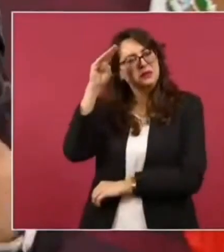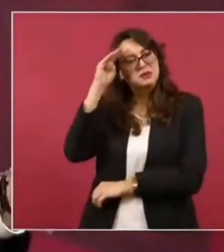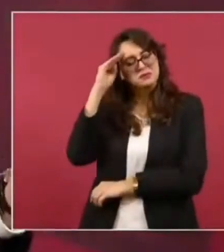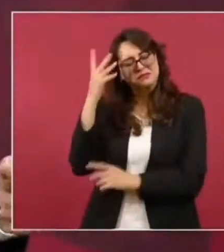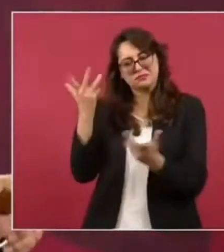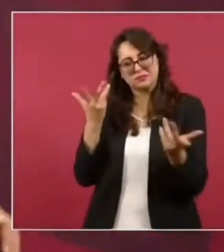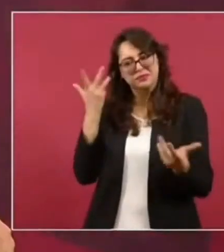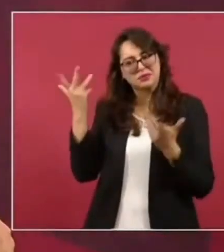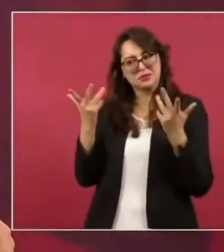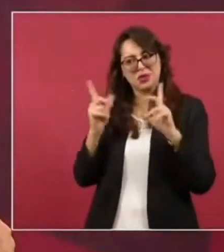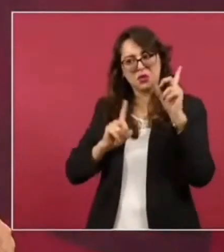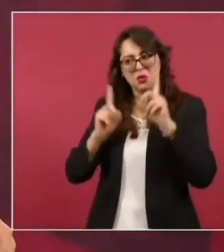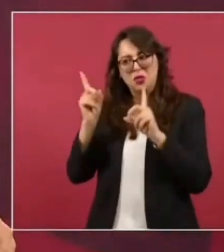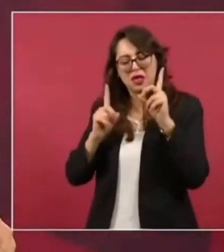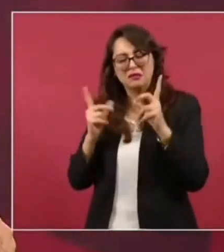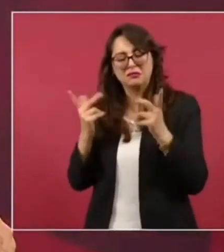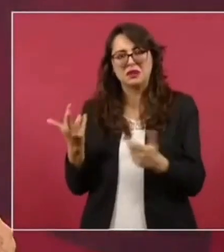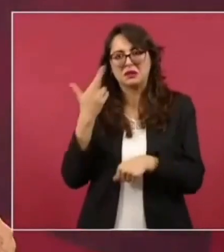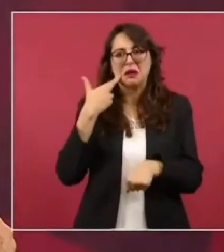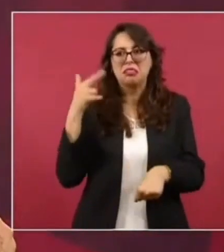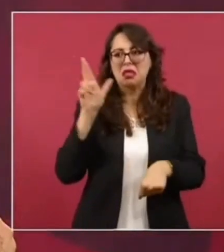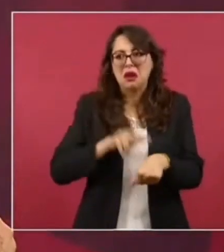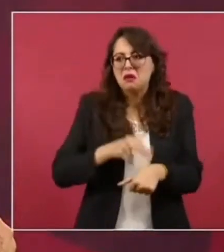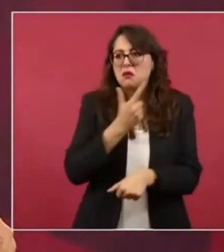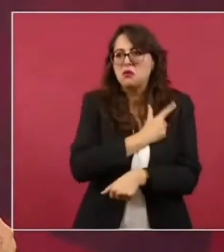si los están saqueando.